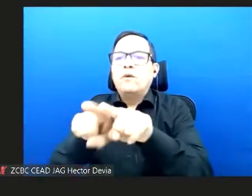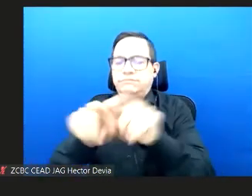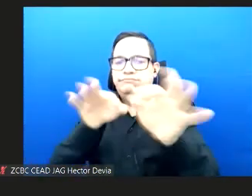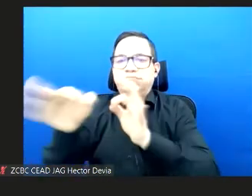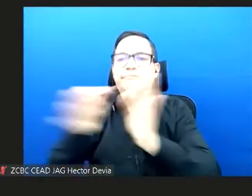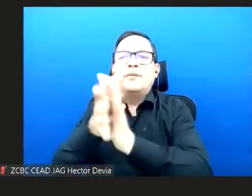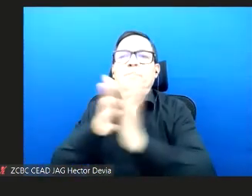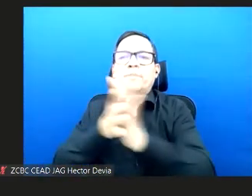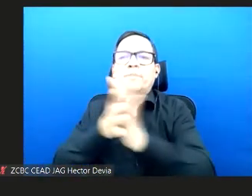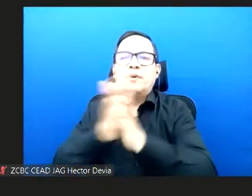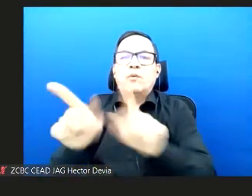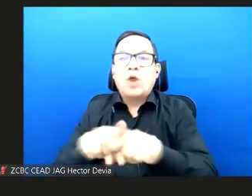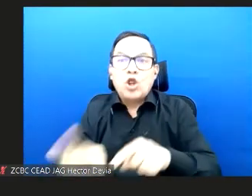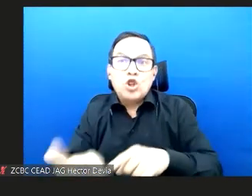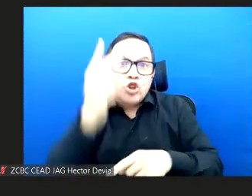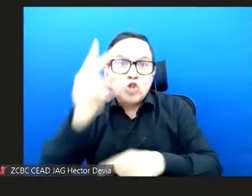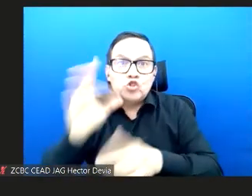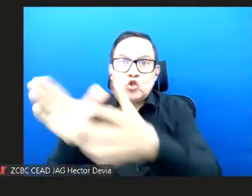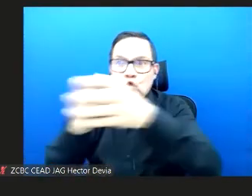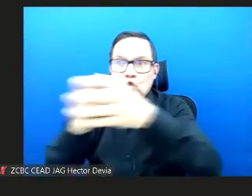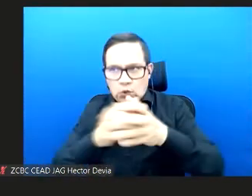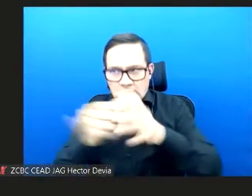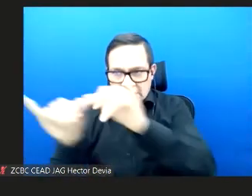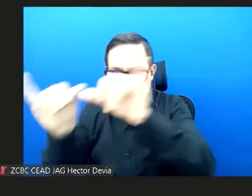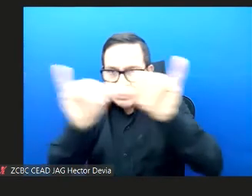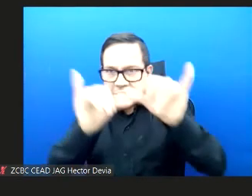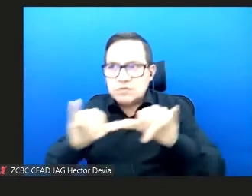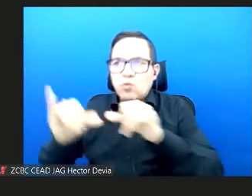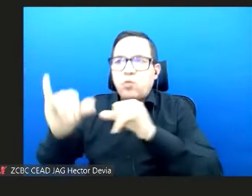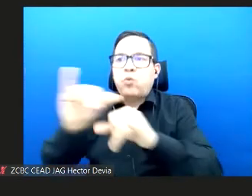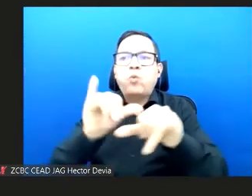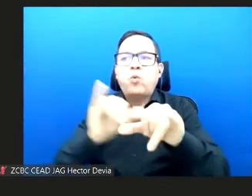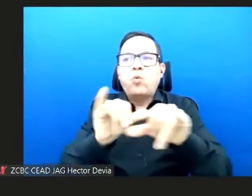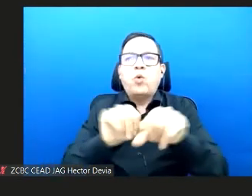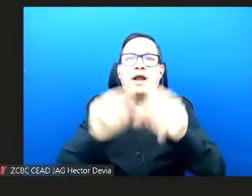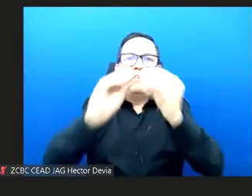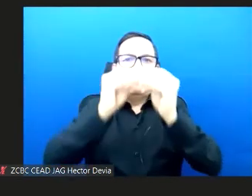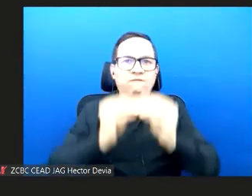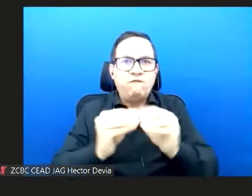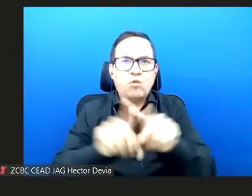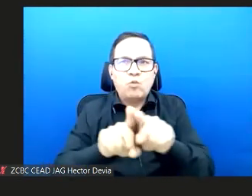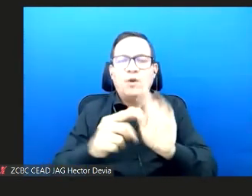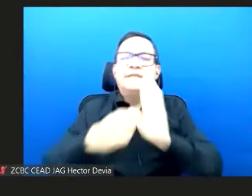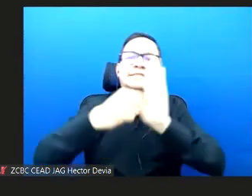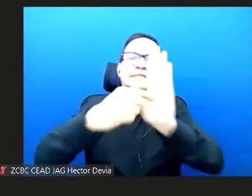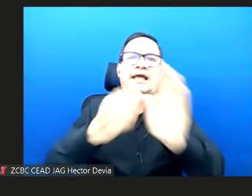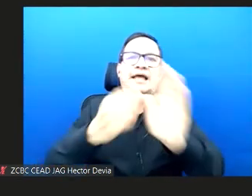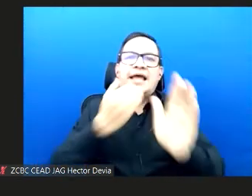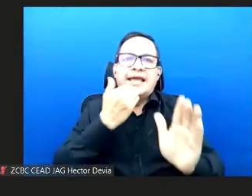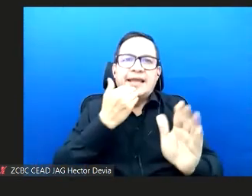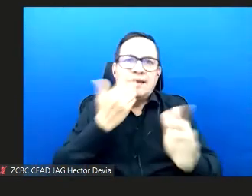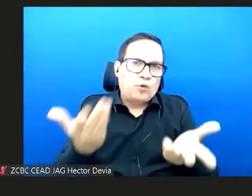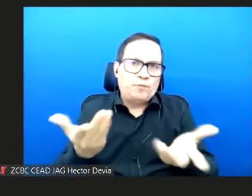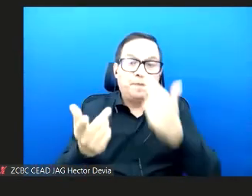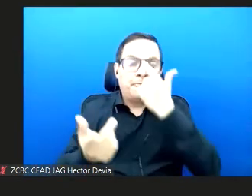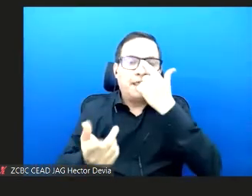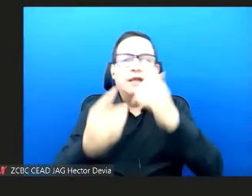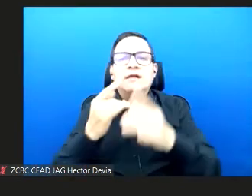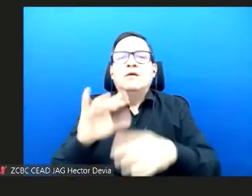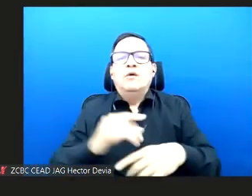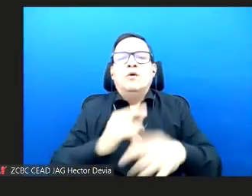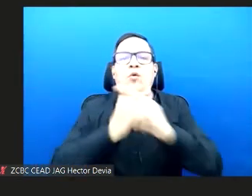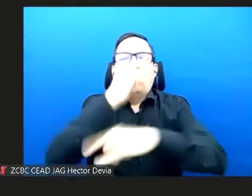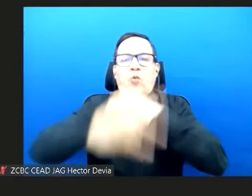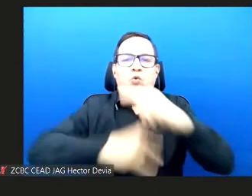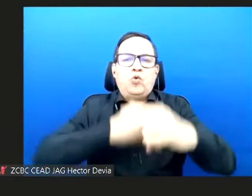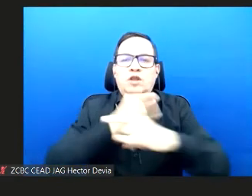conjuntos tienen elementos en común, la unión se representa de la siguiente forma. Entonces tenemos El universo 1, 2, 3,